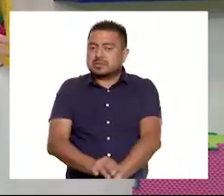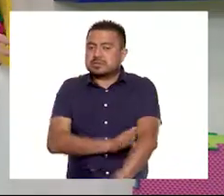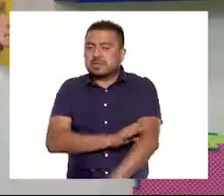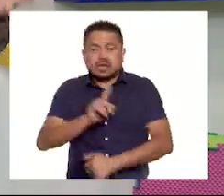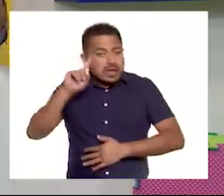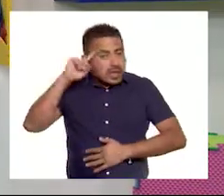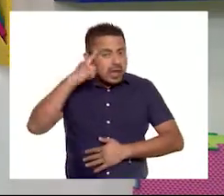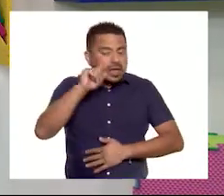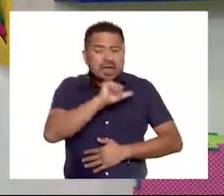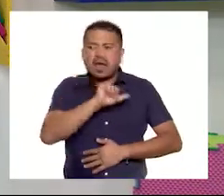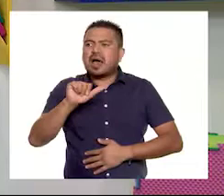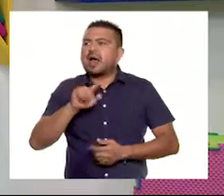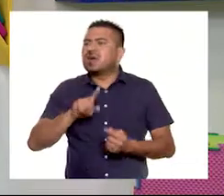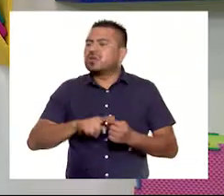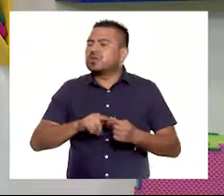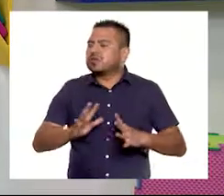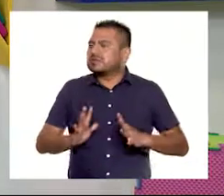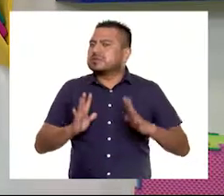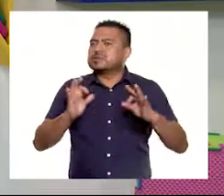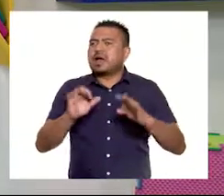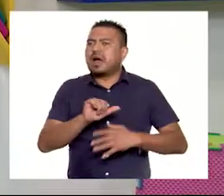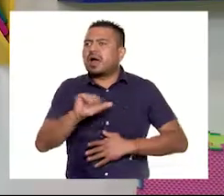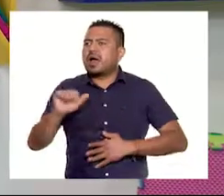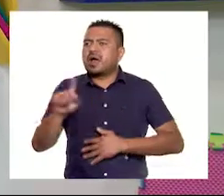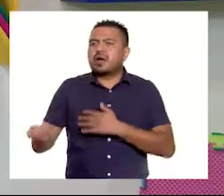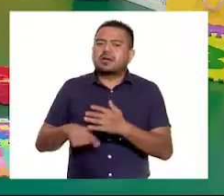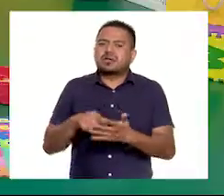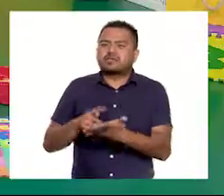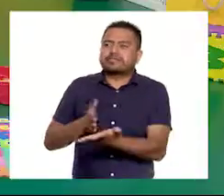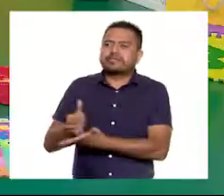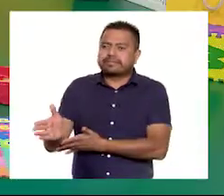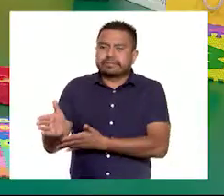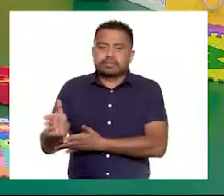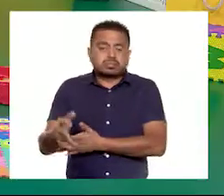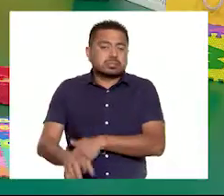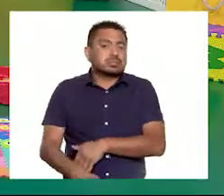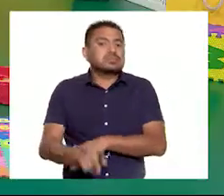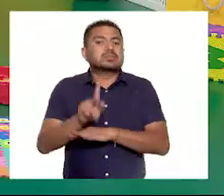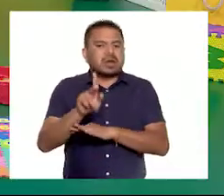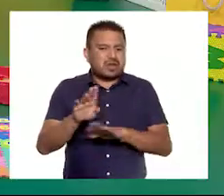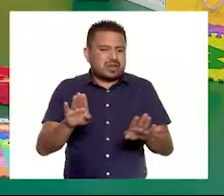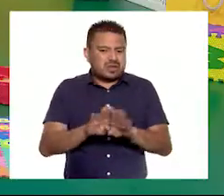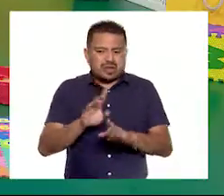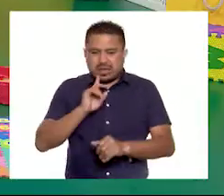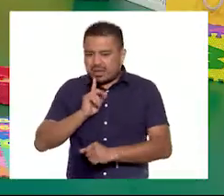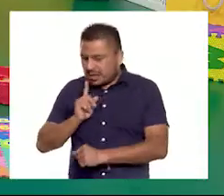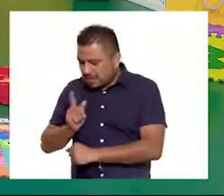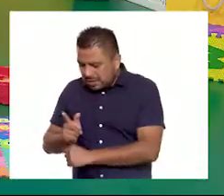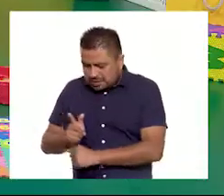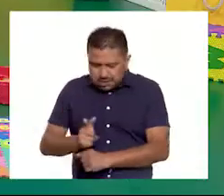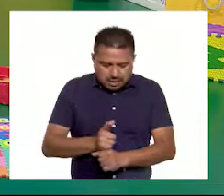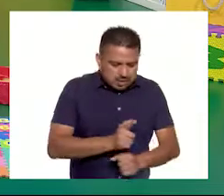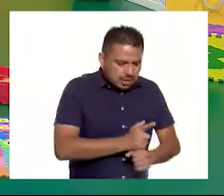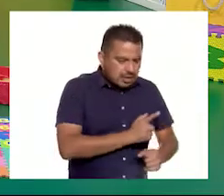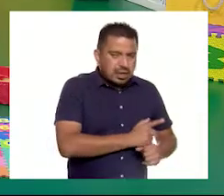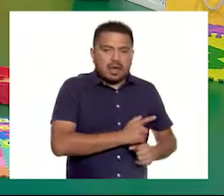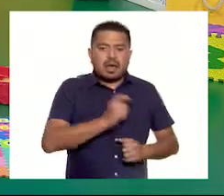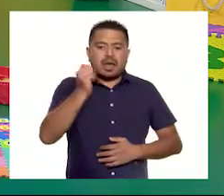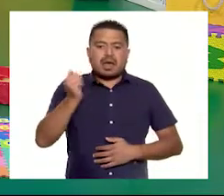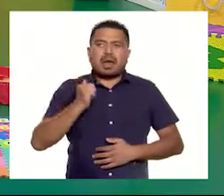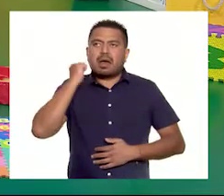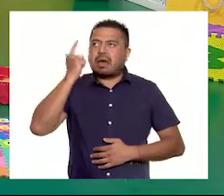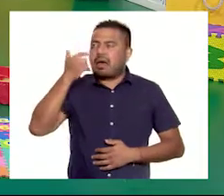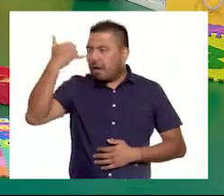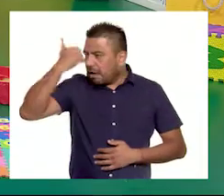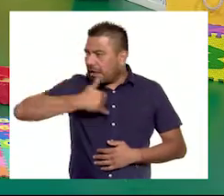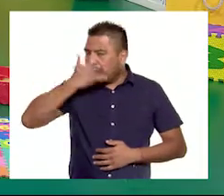del enojo, de dónde vienen y hacia dónde llegan. Pero, como pueden ver, alguien no se dio